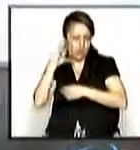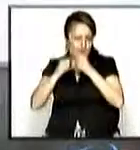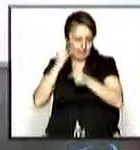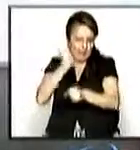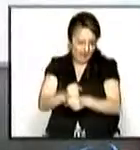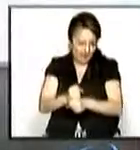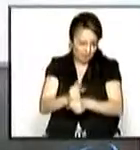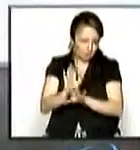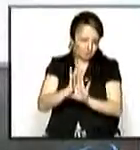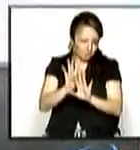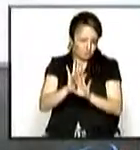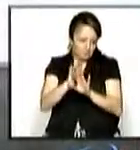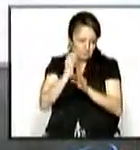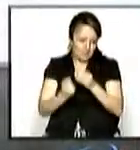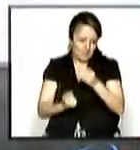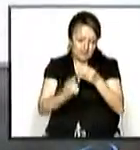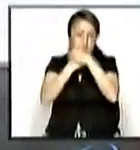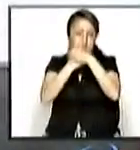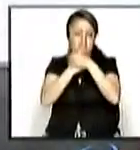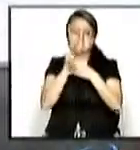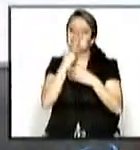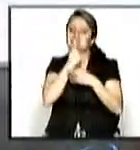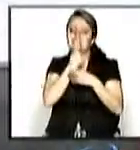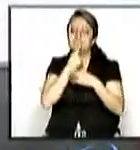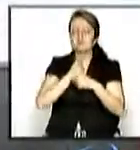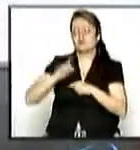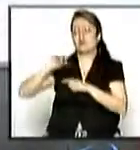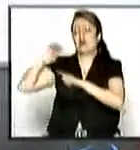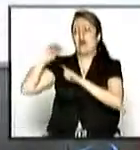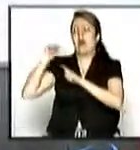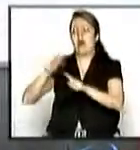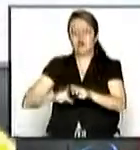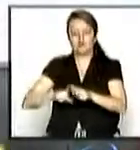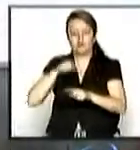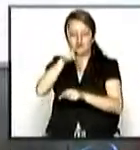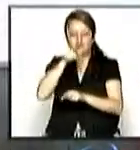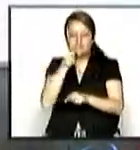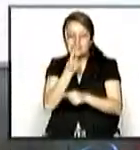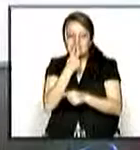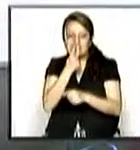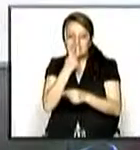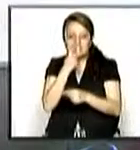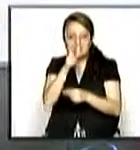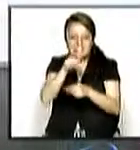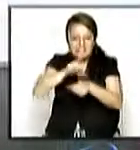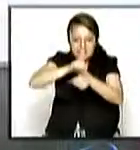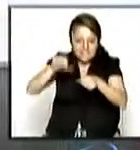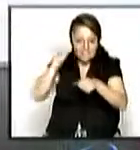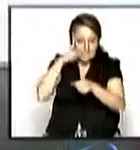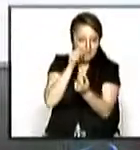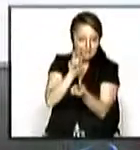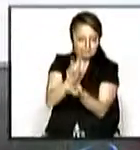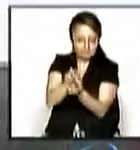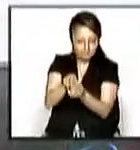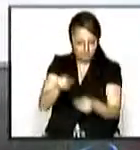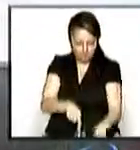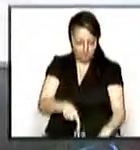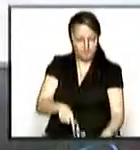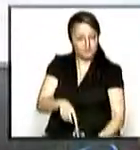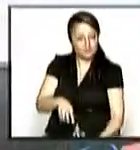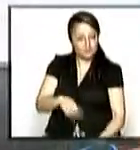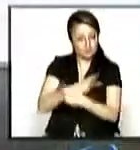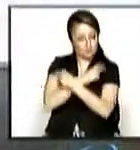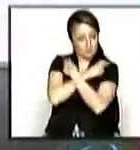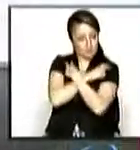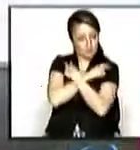inventado en odontología, pero lleva muchos años más en ortopedia, en medicina. Precisamente fue un médico ortopedista el que